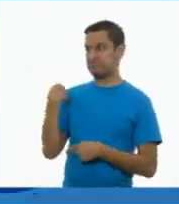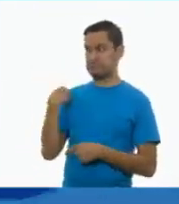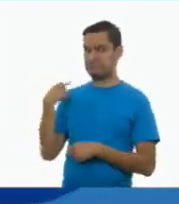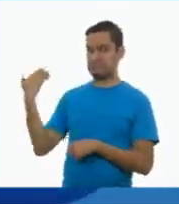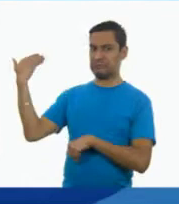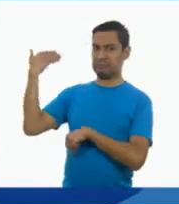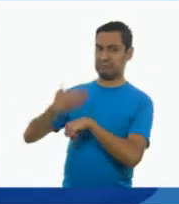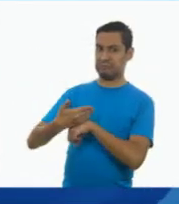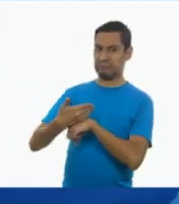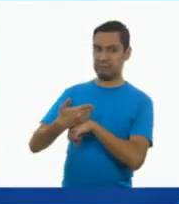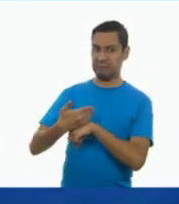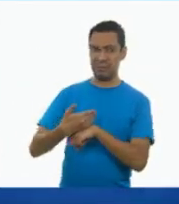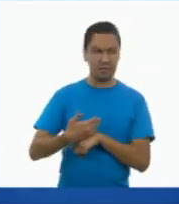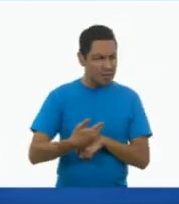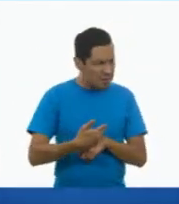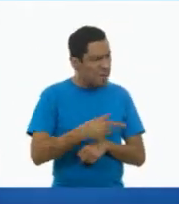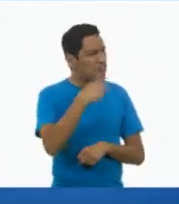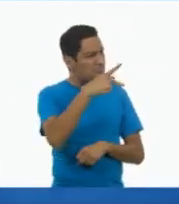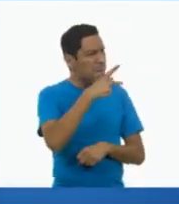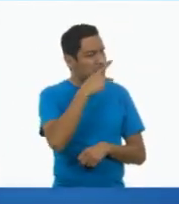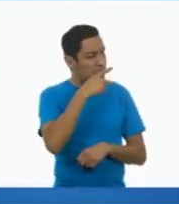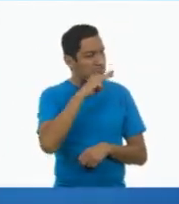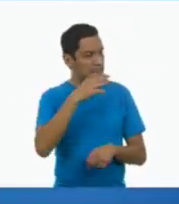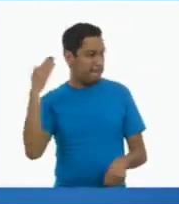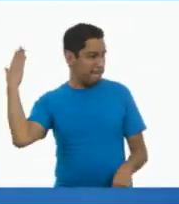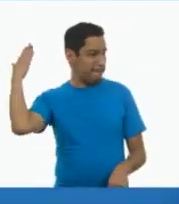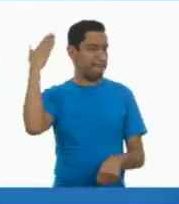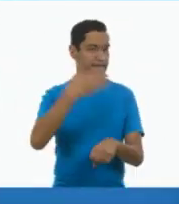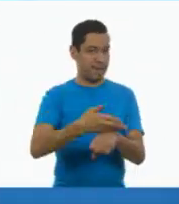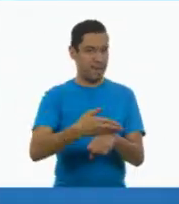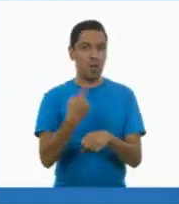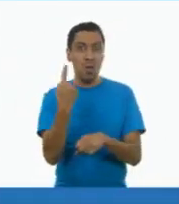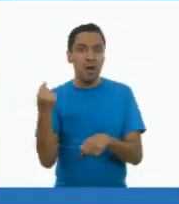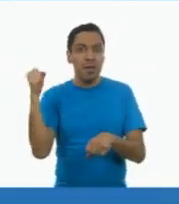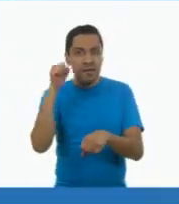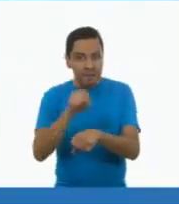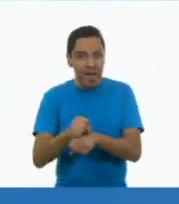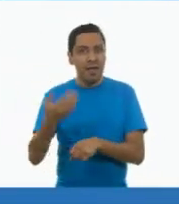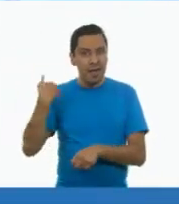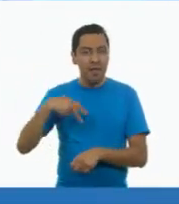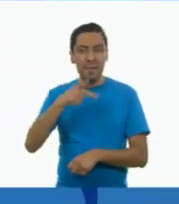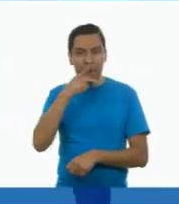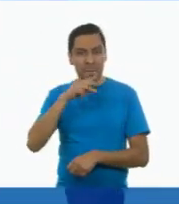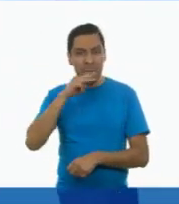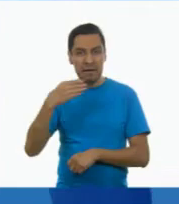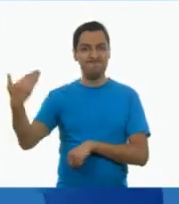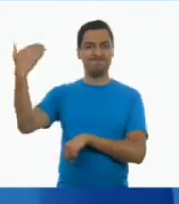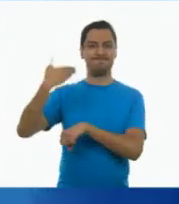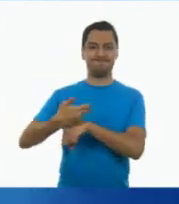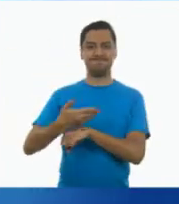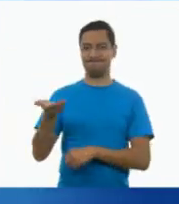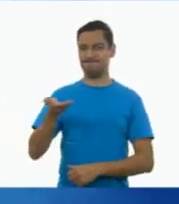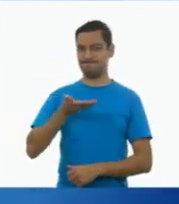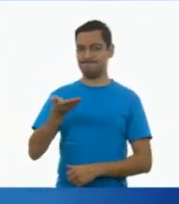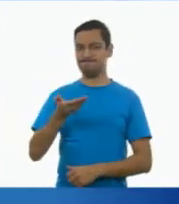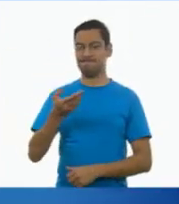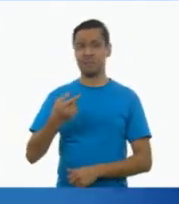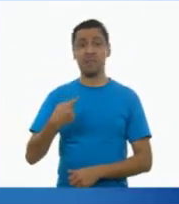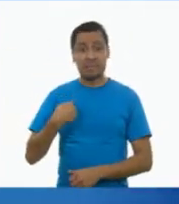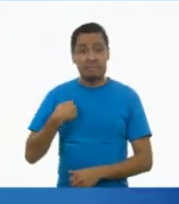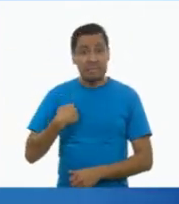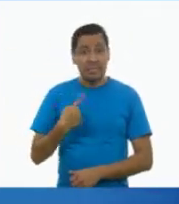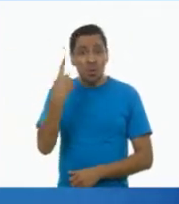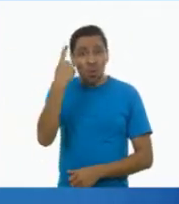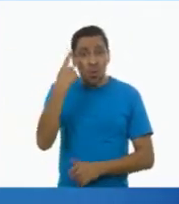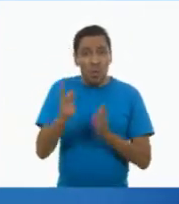que te van a castigar. Una vez que yo reprobé, me castigaron durante una semana sin poder ver ni hablar con mis amigas. Sí, a mí una vez me llevaron